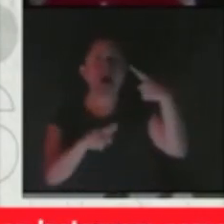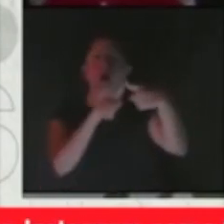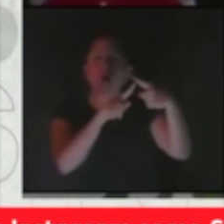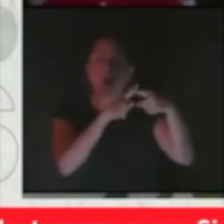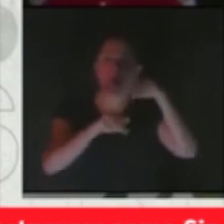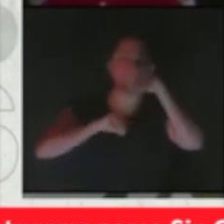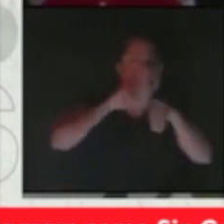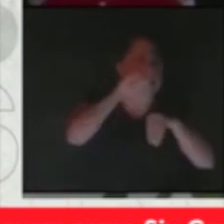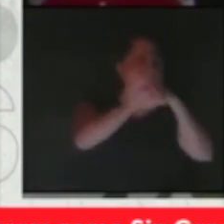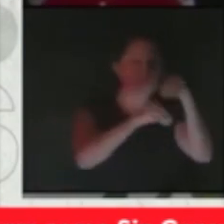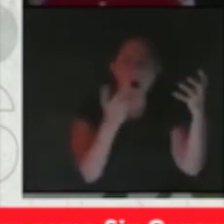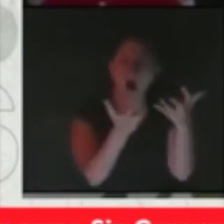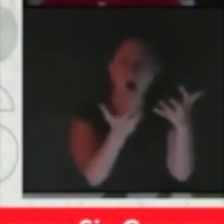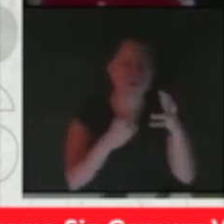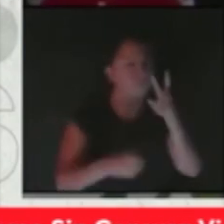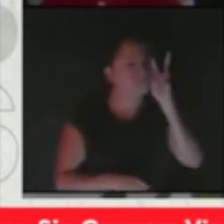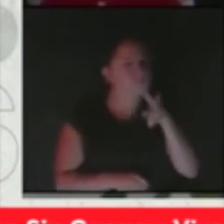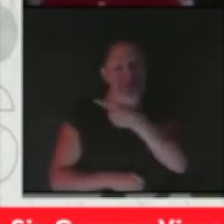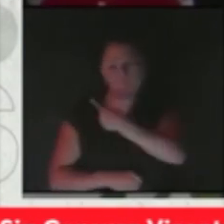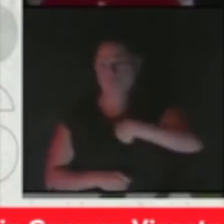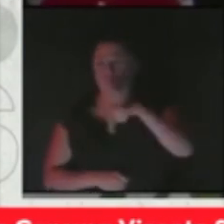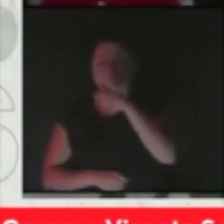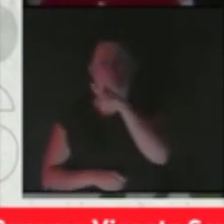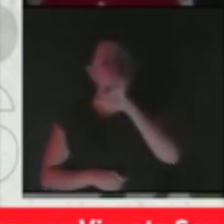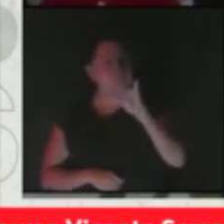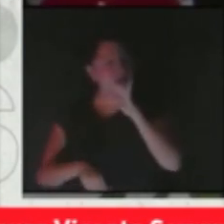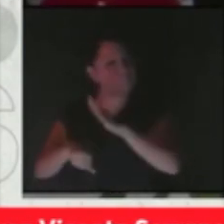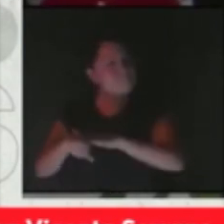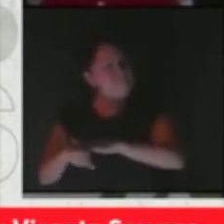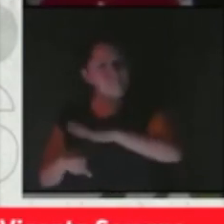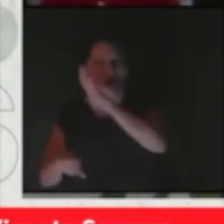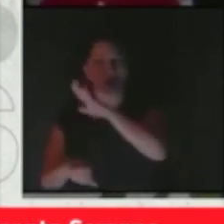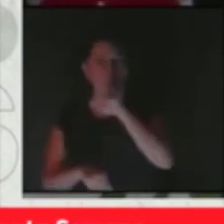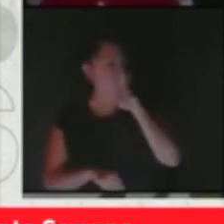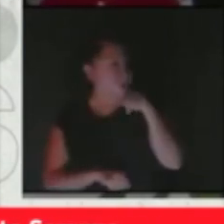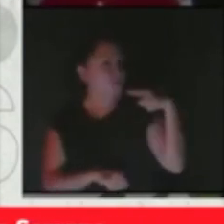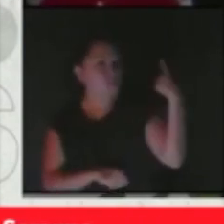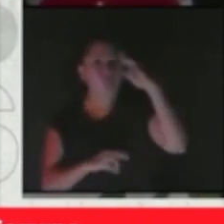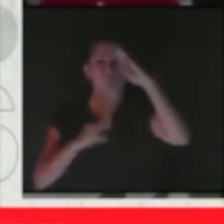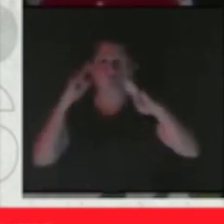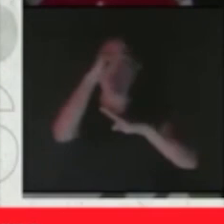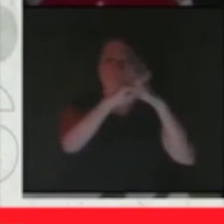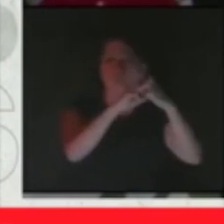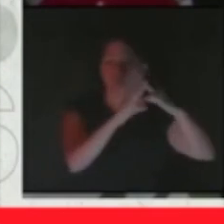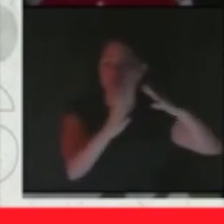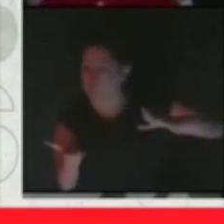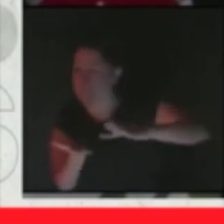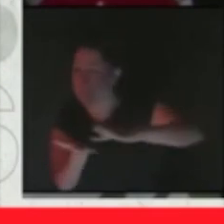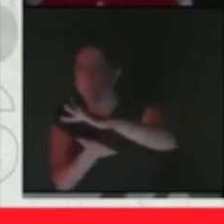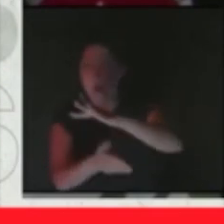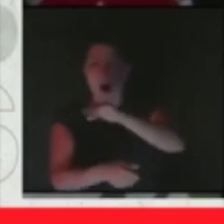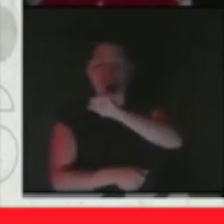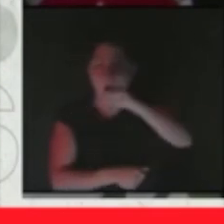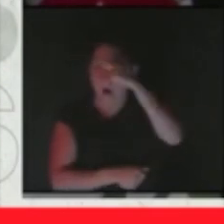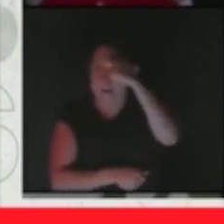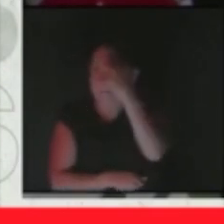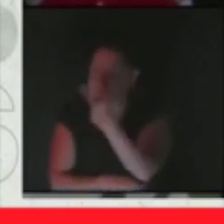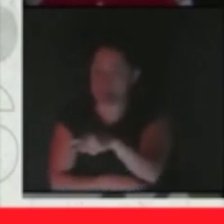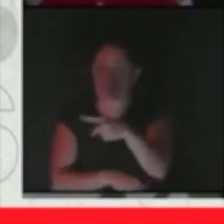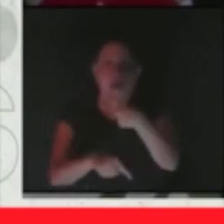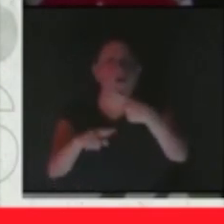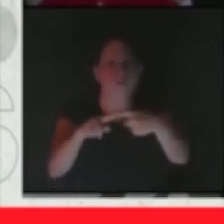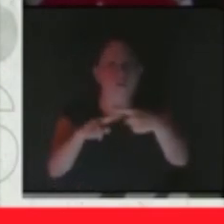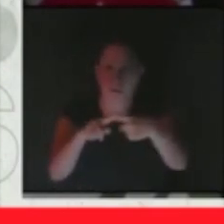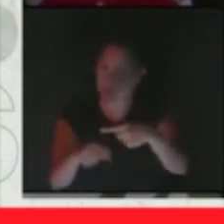el mundo nadie ha hecho más por los mexicanos que el Partido Revolucionario Institucional.